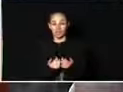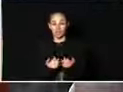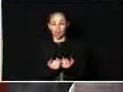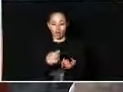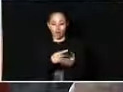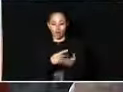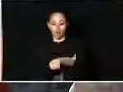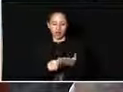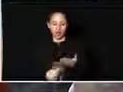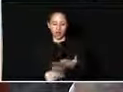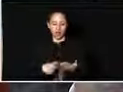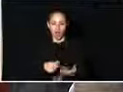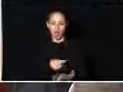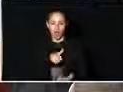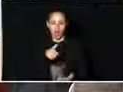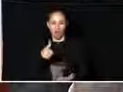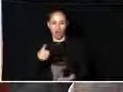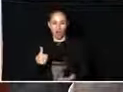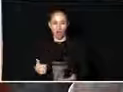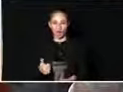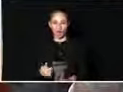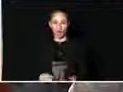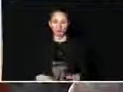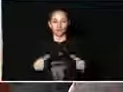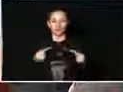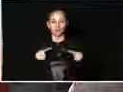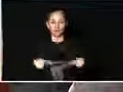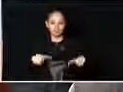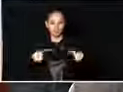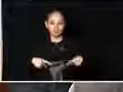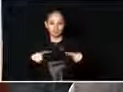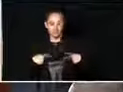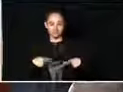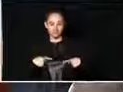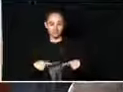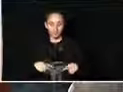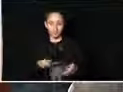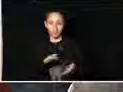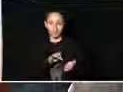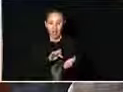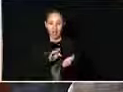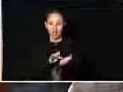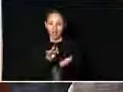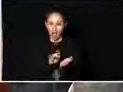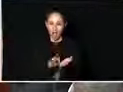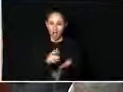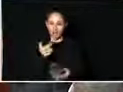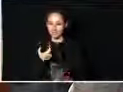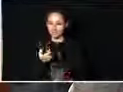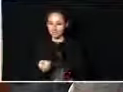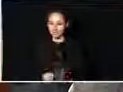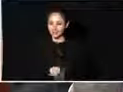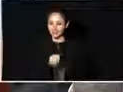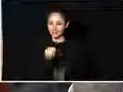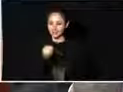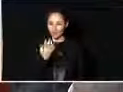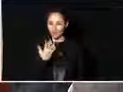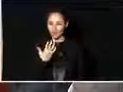en colaboración con el Instituto Nacional del Emprendedor, se aplicaron más de 52 millones de pesos que beneficiaron a más de